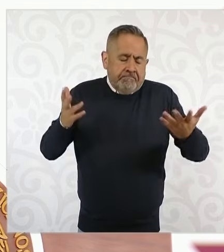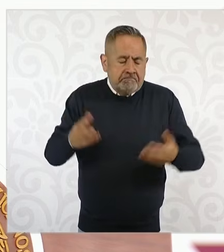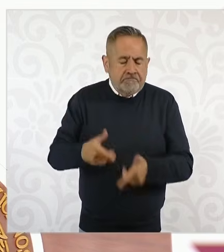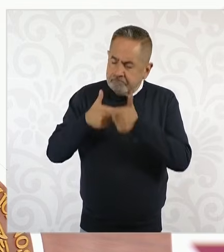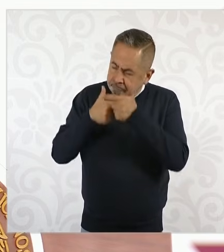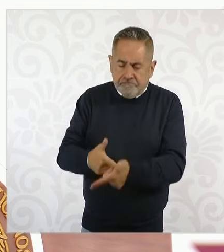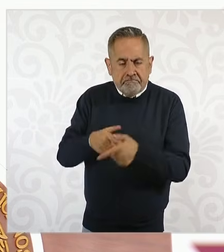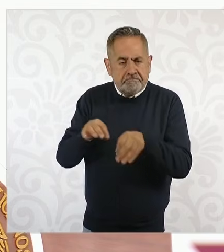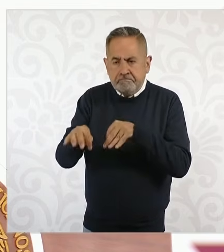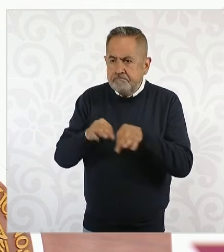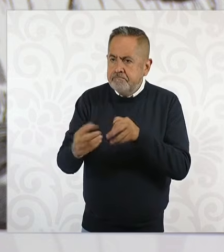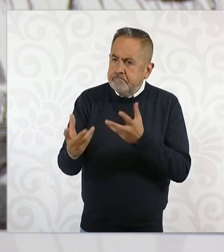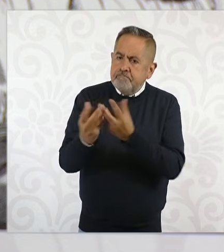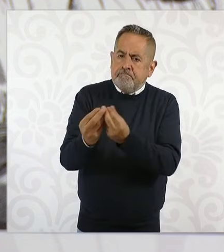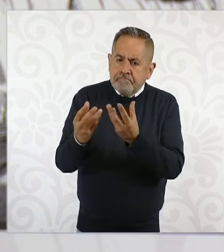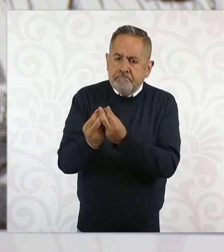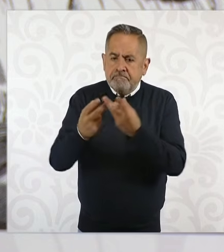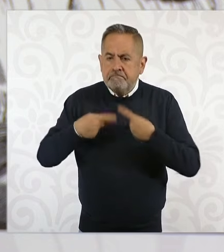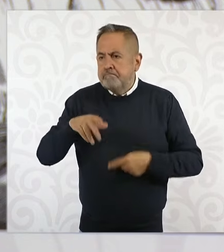México. Siempre